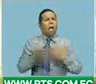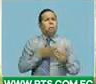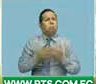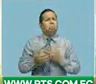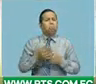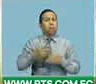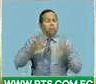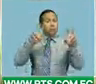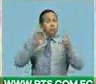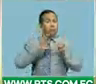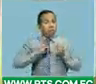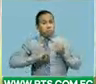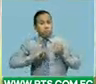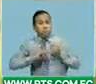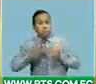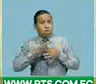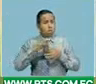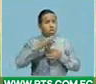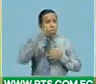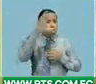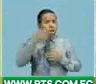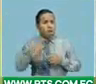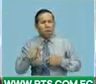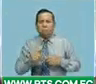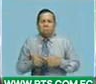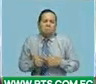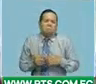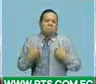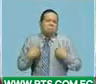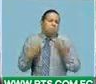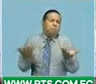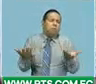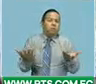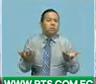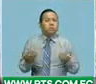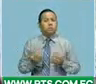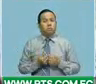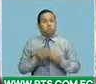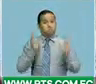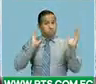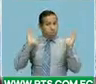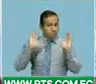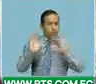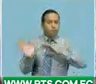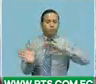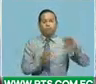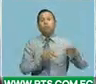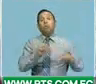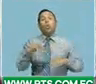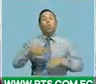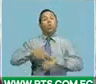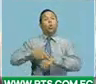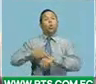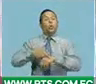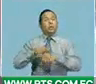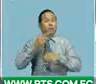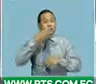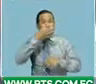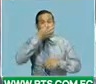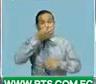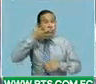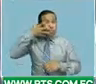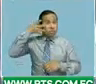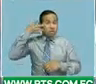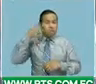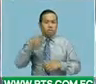al parecer se creen inmunes frente a un enemigo silencioso. Pero mientras eso ocurre en Babahoyo, en Santo Domingo de los Áchilas, la situación es muy similar.